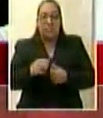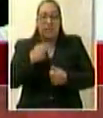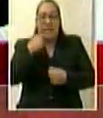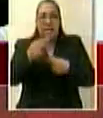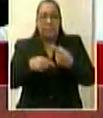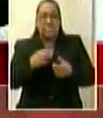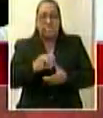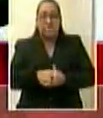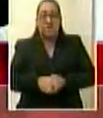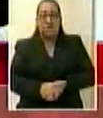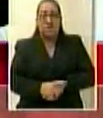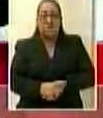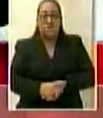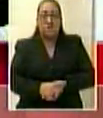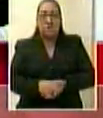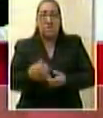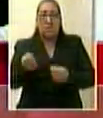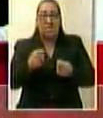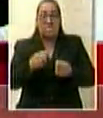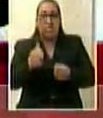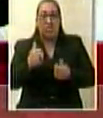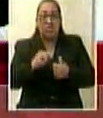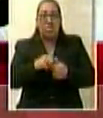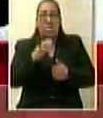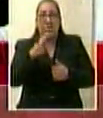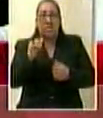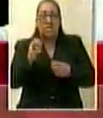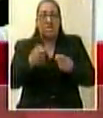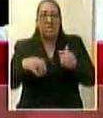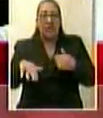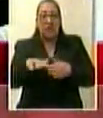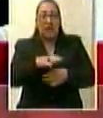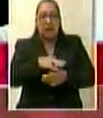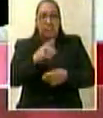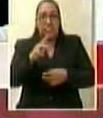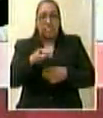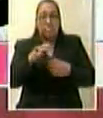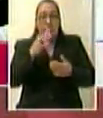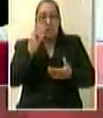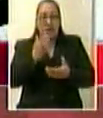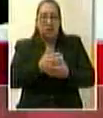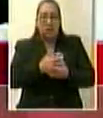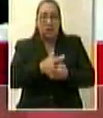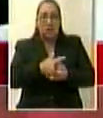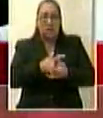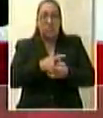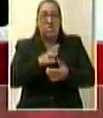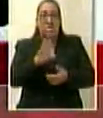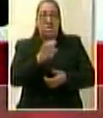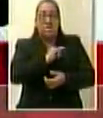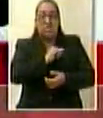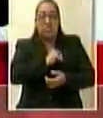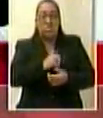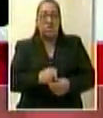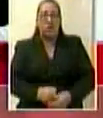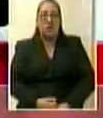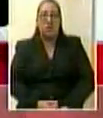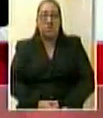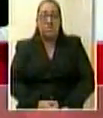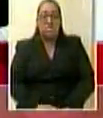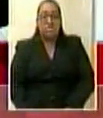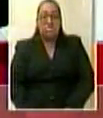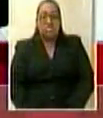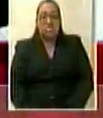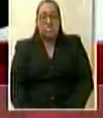las siguientes: administrar los bienes inmuebles de la citada institución. Dos,